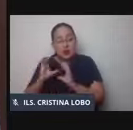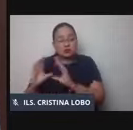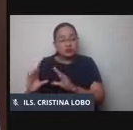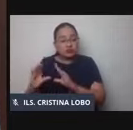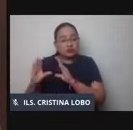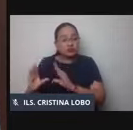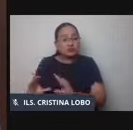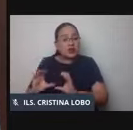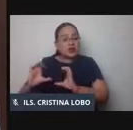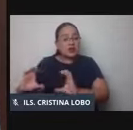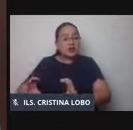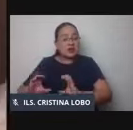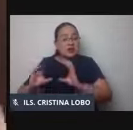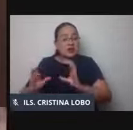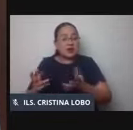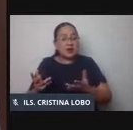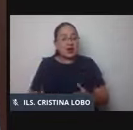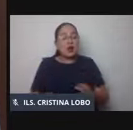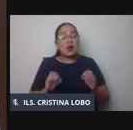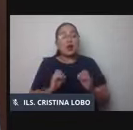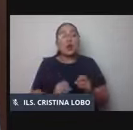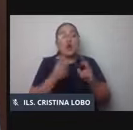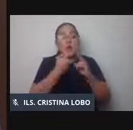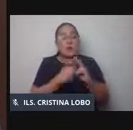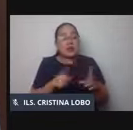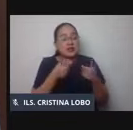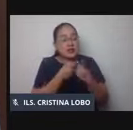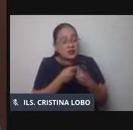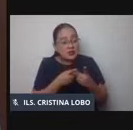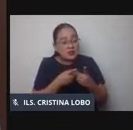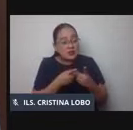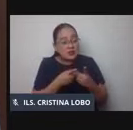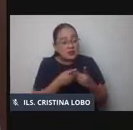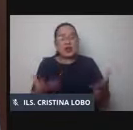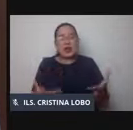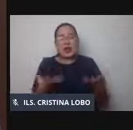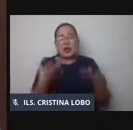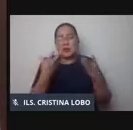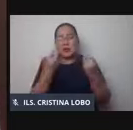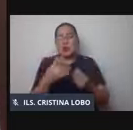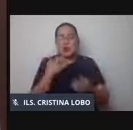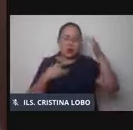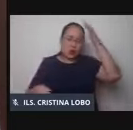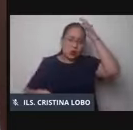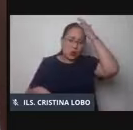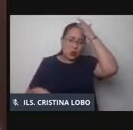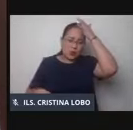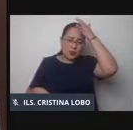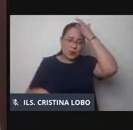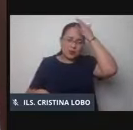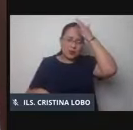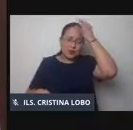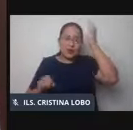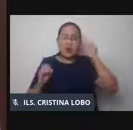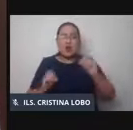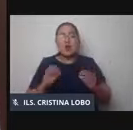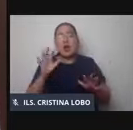estar entrando en un proceso de divorcio, vienen unas culpas tremendas. Al fallar en una